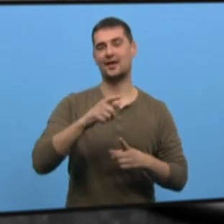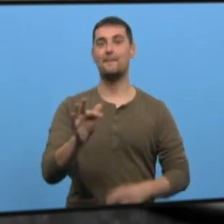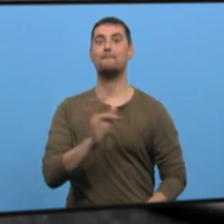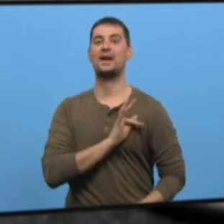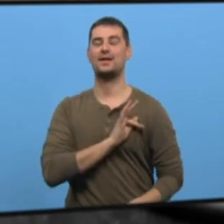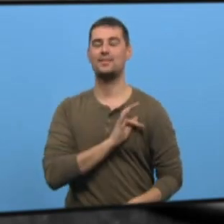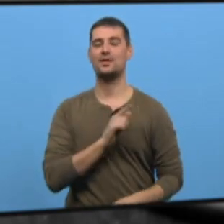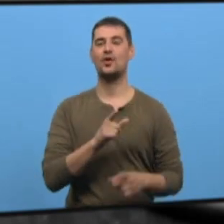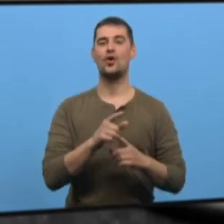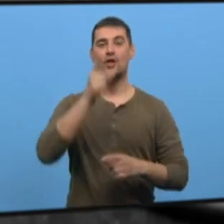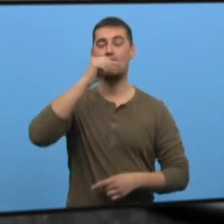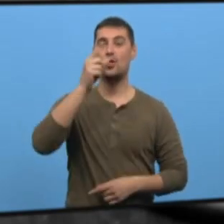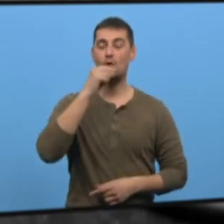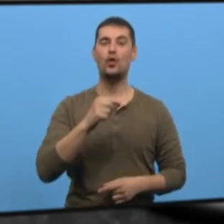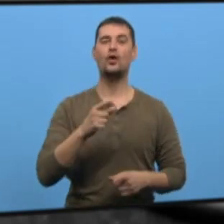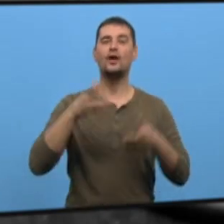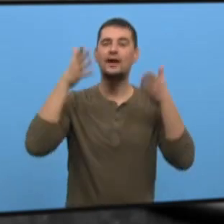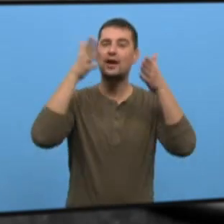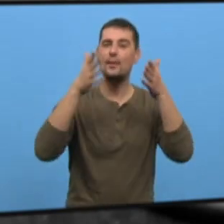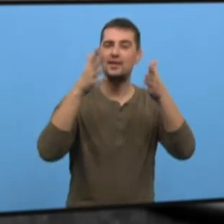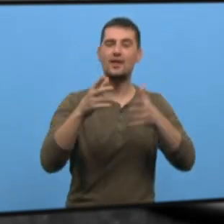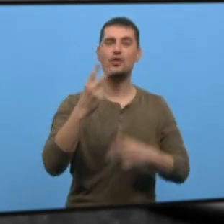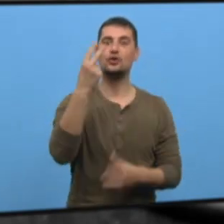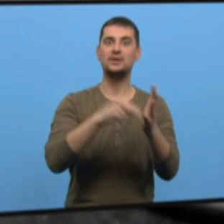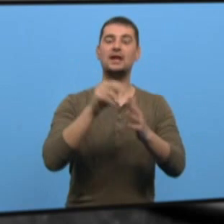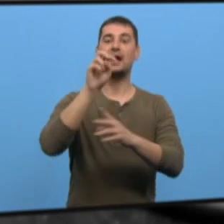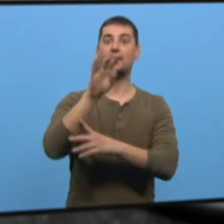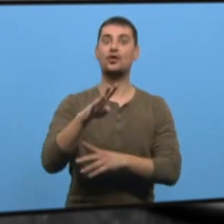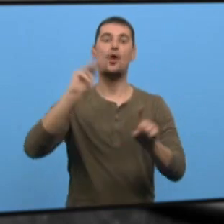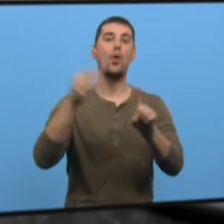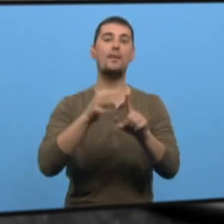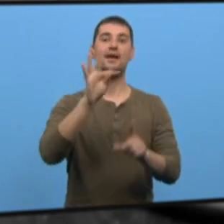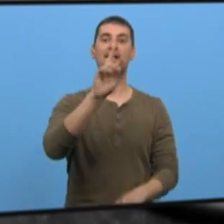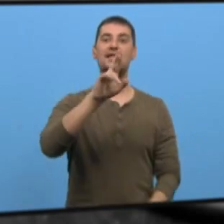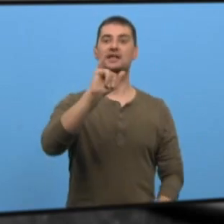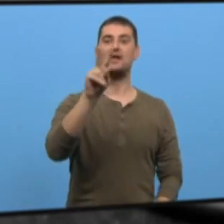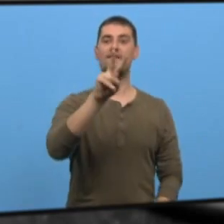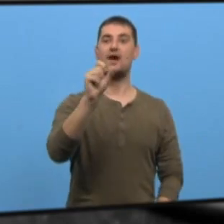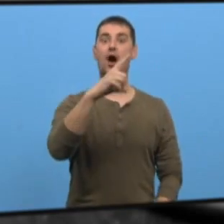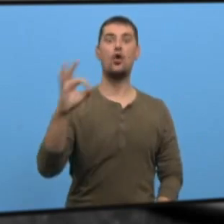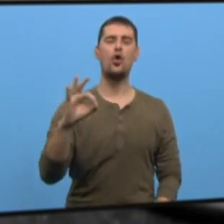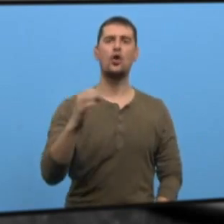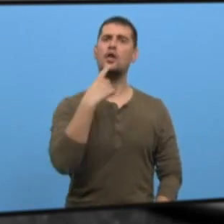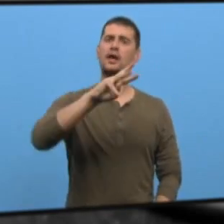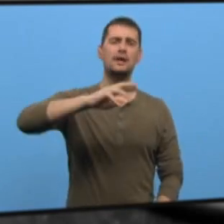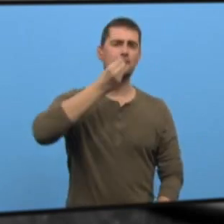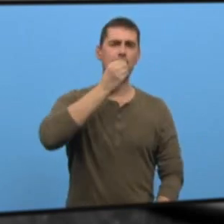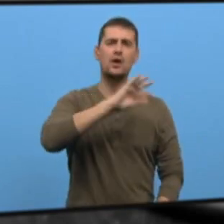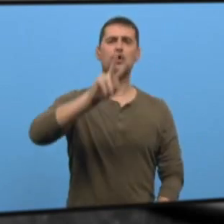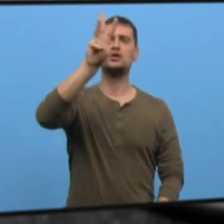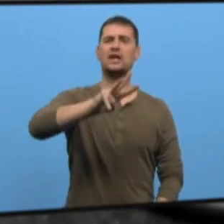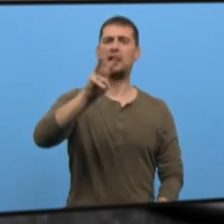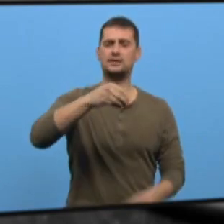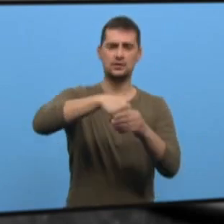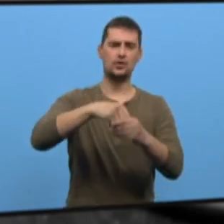destino recomendado 2014 por Trivago usuarios webon o terceo de España 65 mundo no